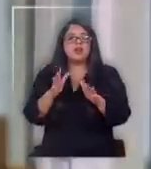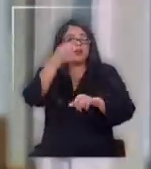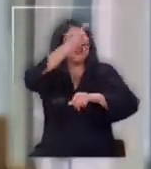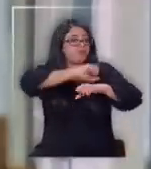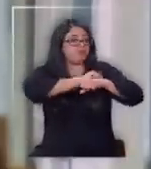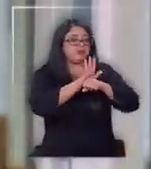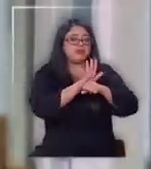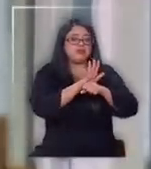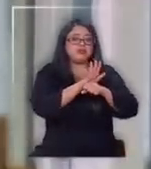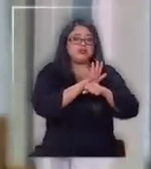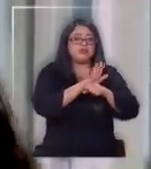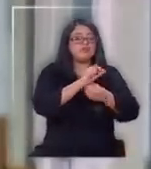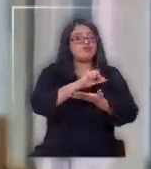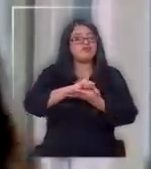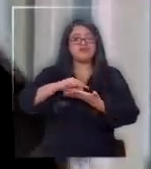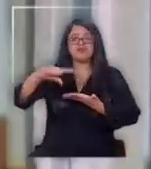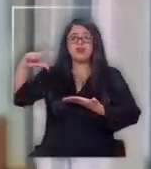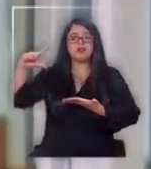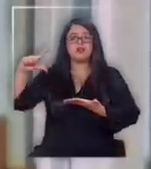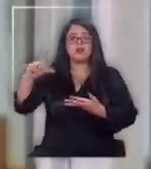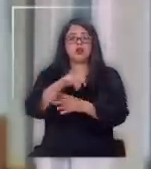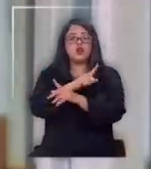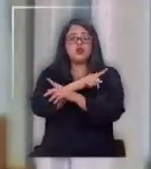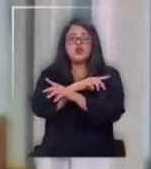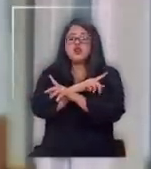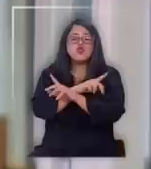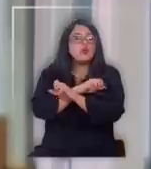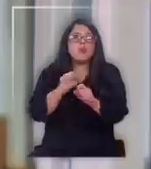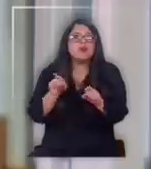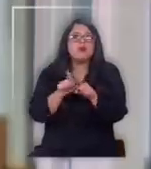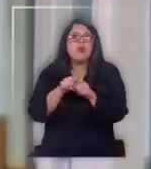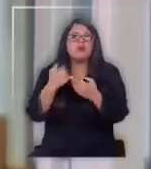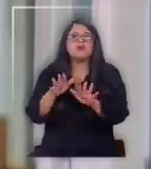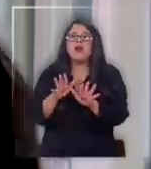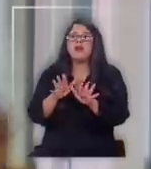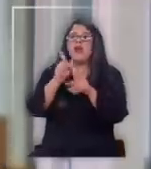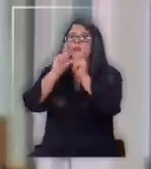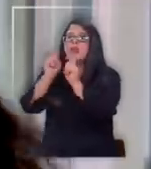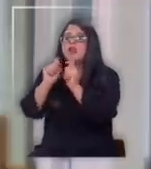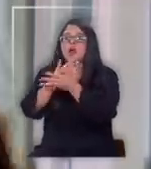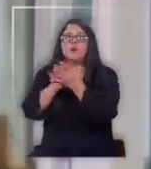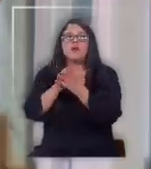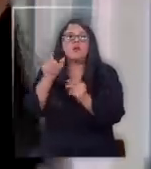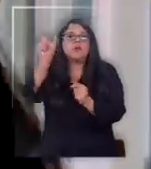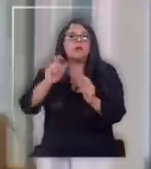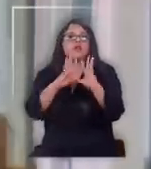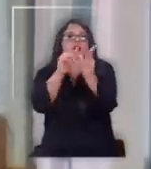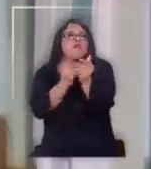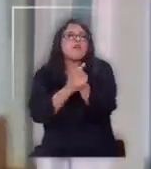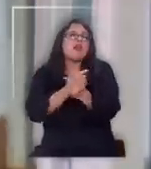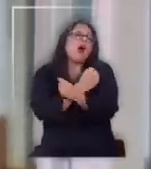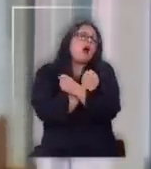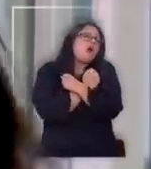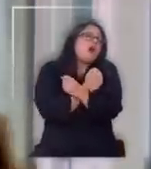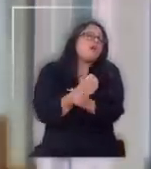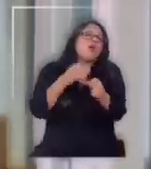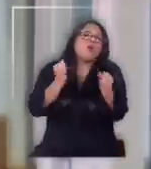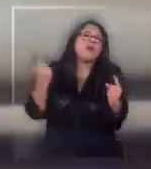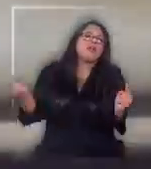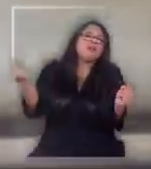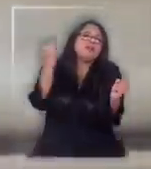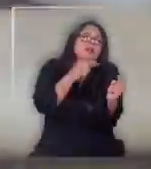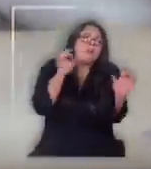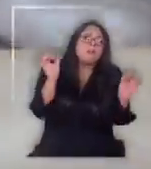en la población es muy alto. No podemos exponer a nuestros pacientes a que un familiar con todo el amor del mundo lo venga a ver, pero lo pueda